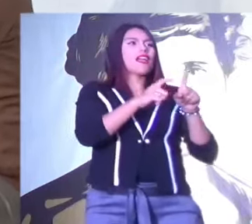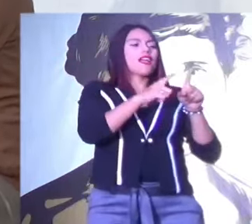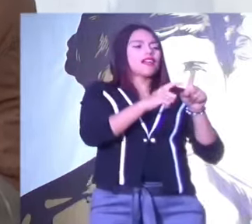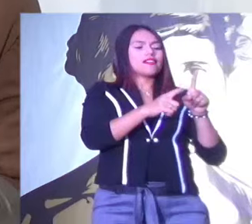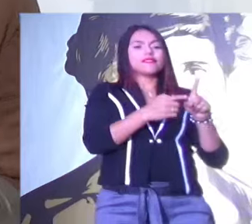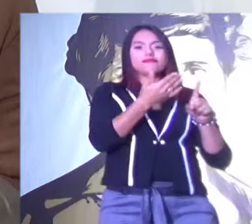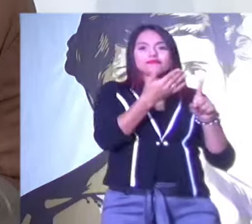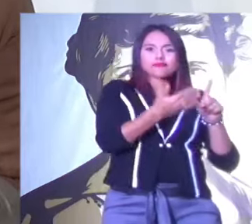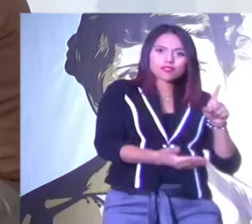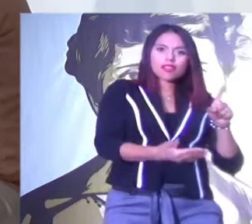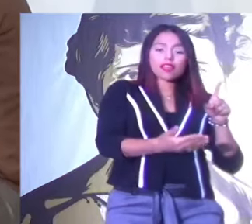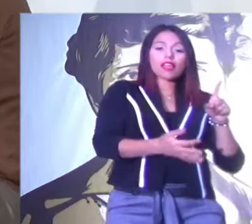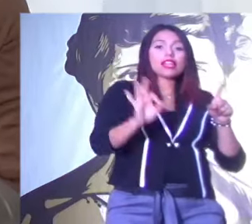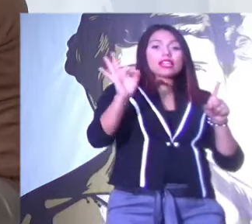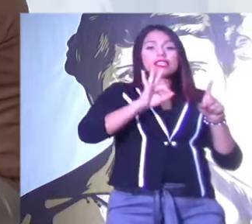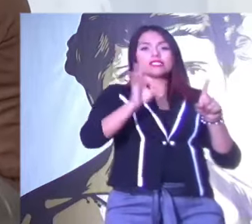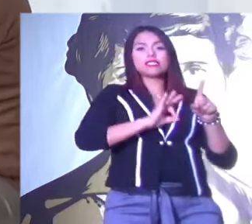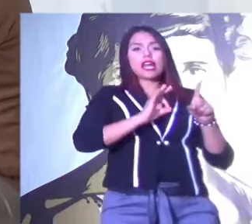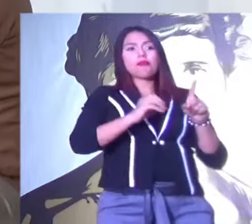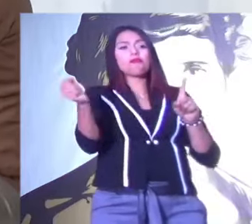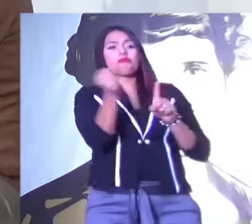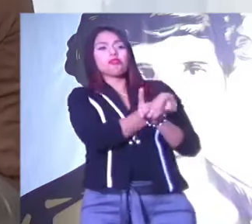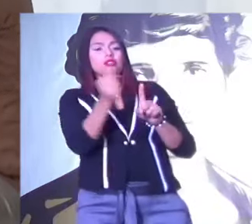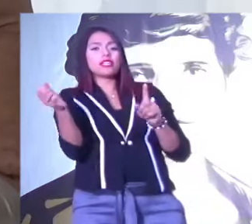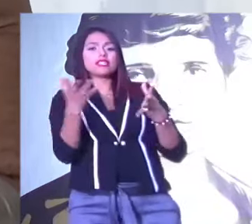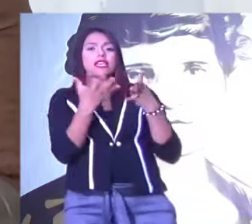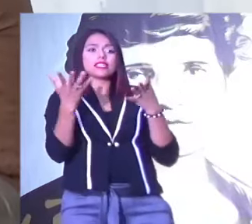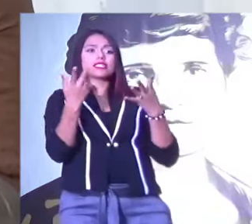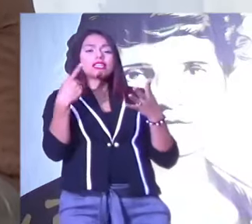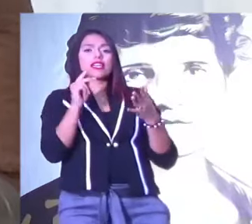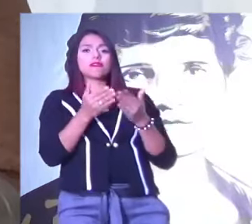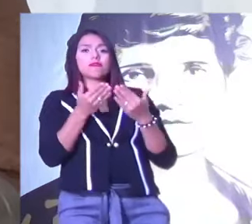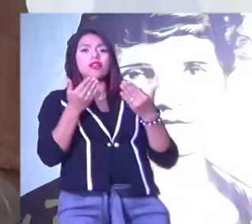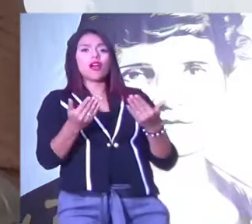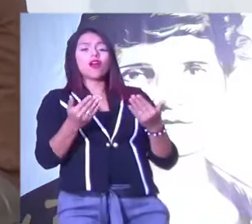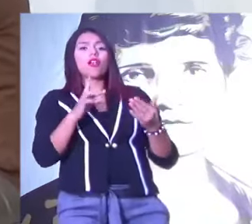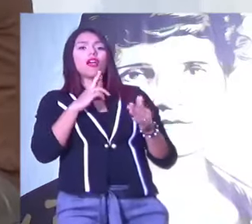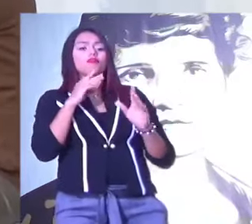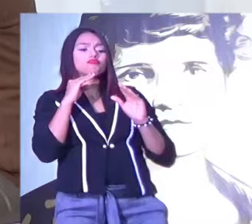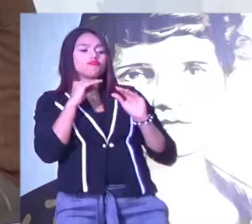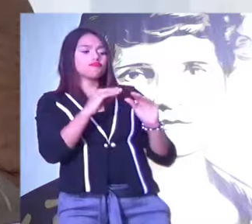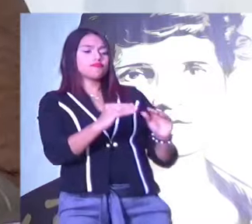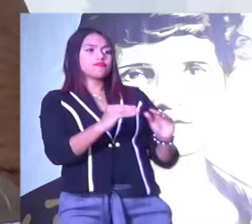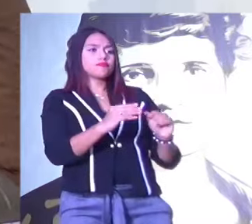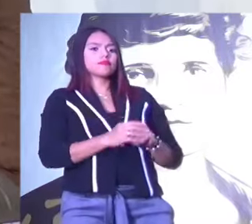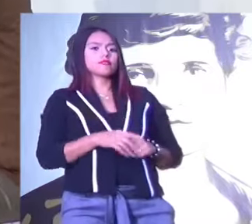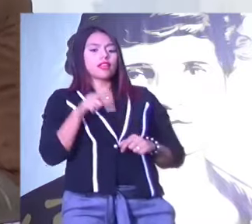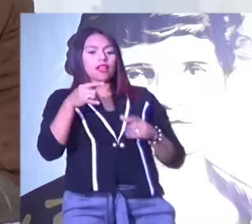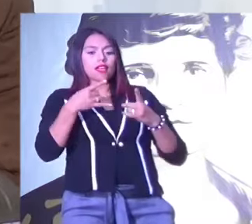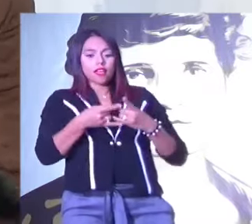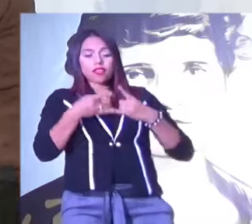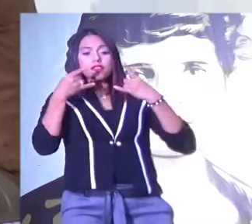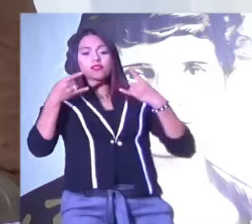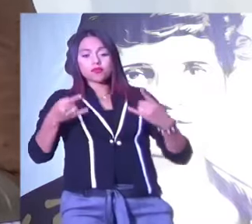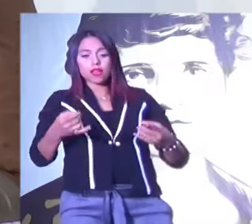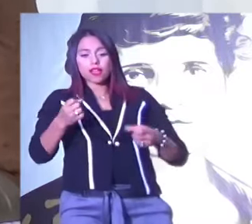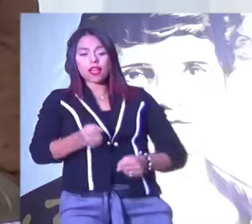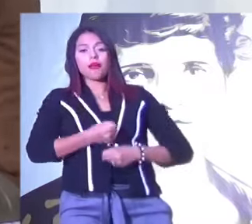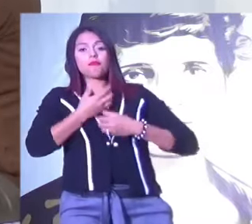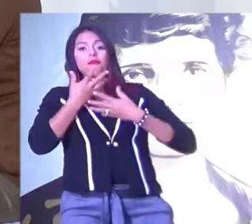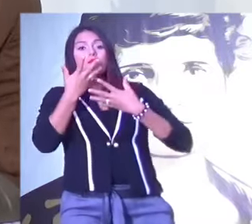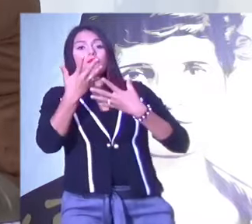violentos, que me parece una imagen bellísima, ¿no? Cómo hay escuelas en vez de escuelas de kung fu, en tu cuento son escuelas de